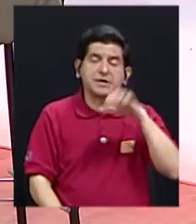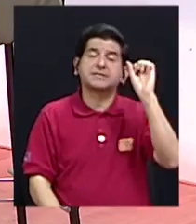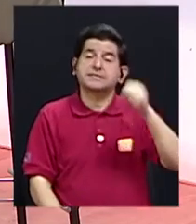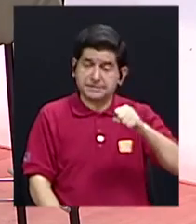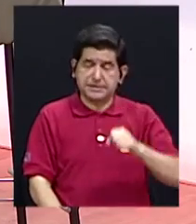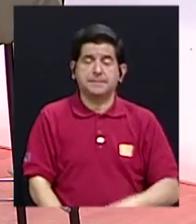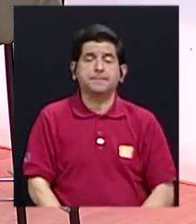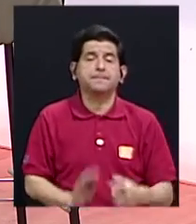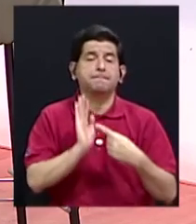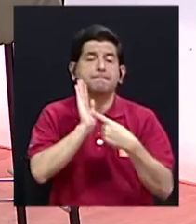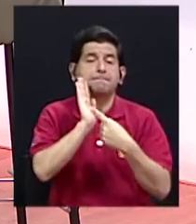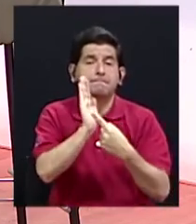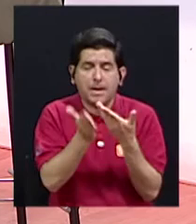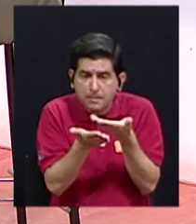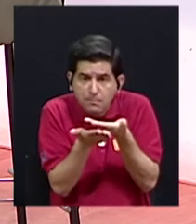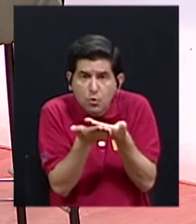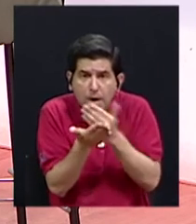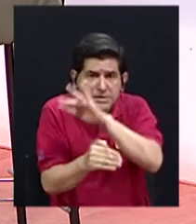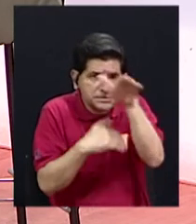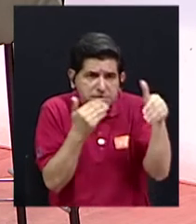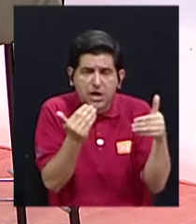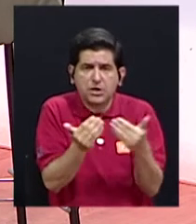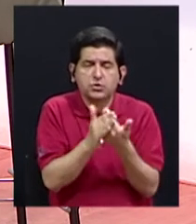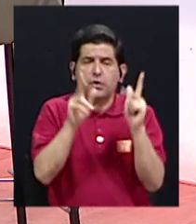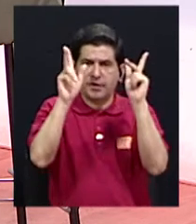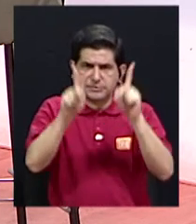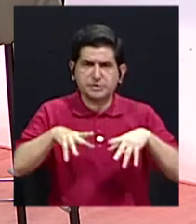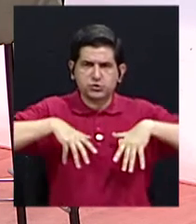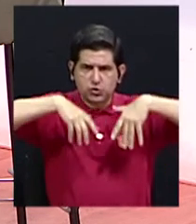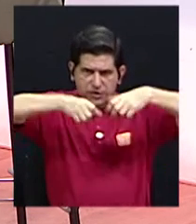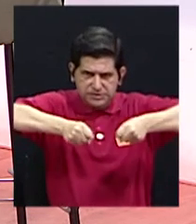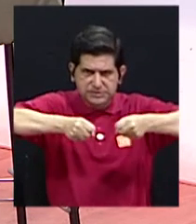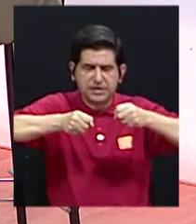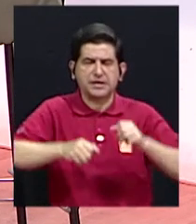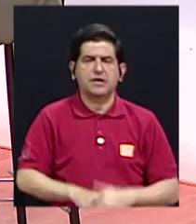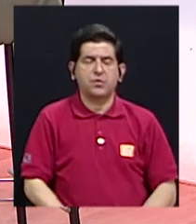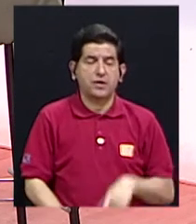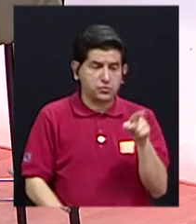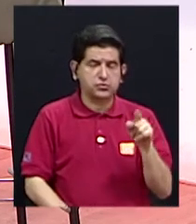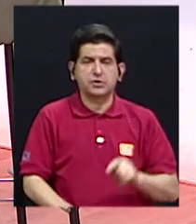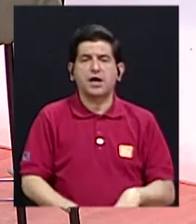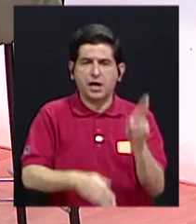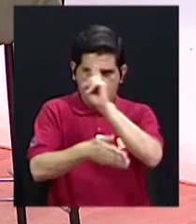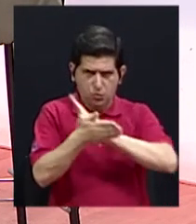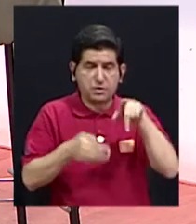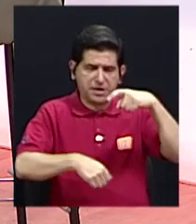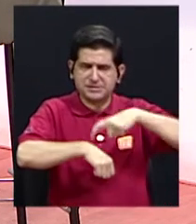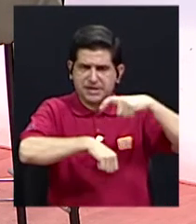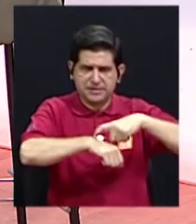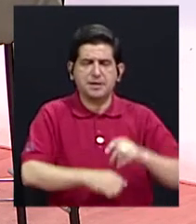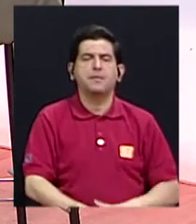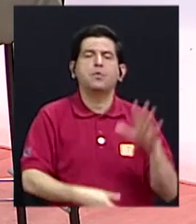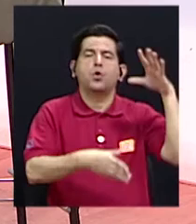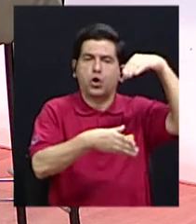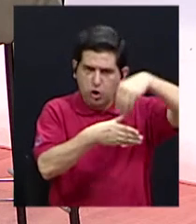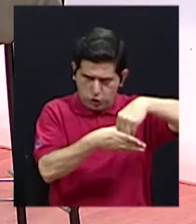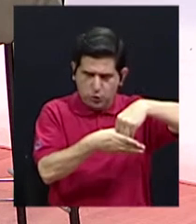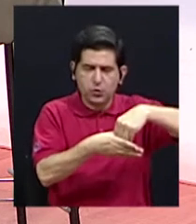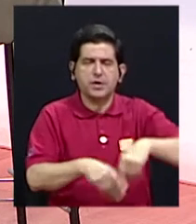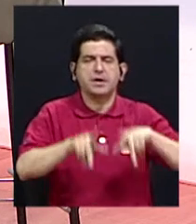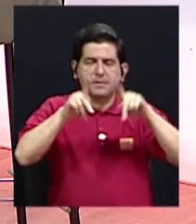muestra abarca todas todas las personas graduadas universitarias a niñas del lapso entonces incluye tanto